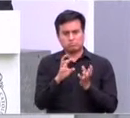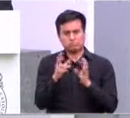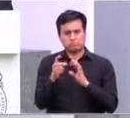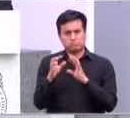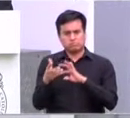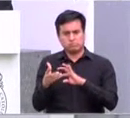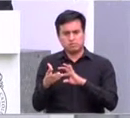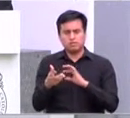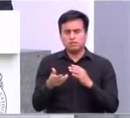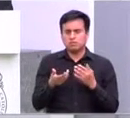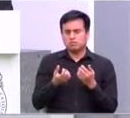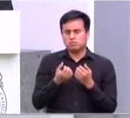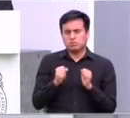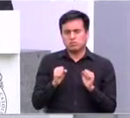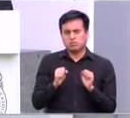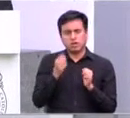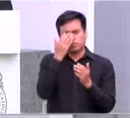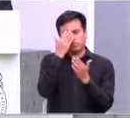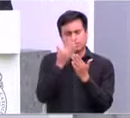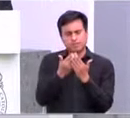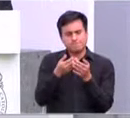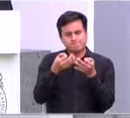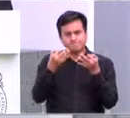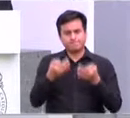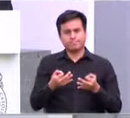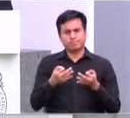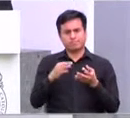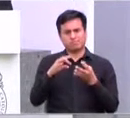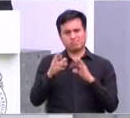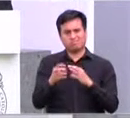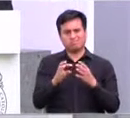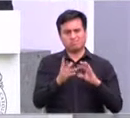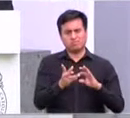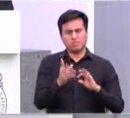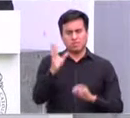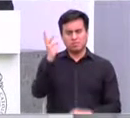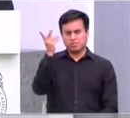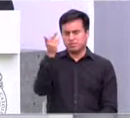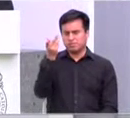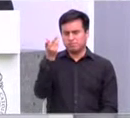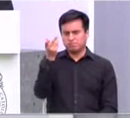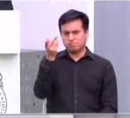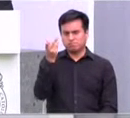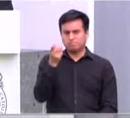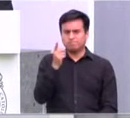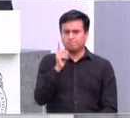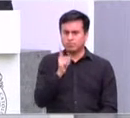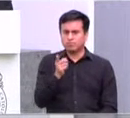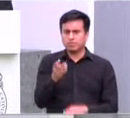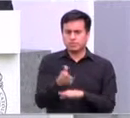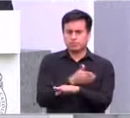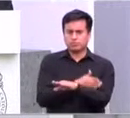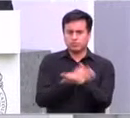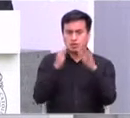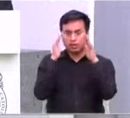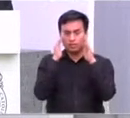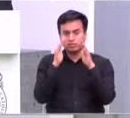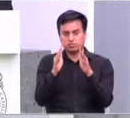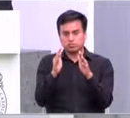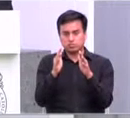no podríamos afrontar adecuadamente la degradación ambiental si no prestamos atención